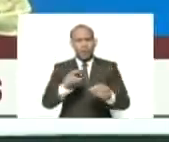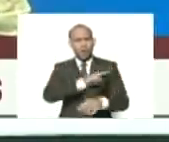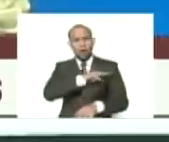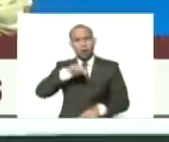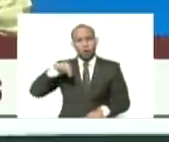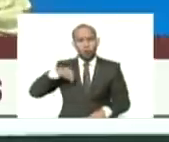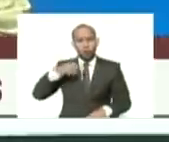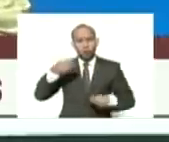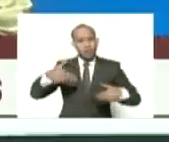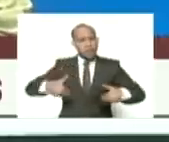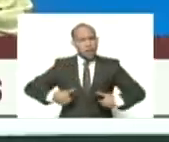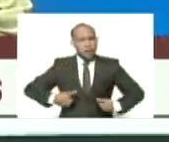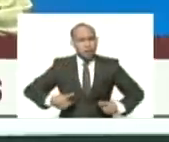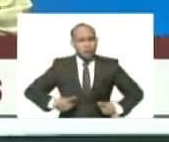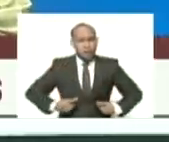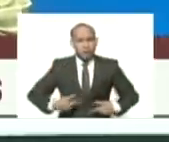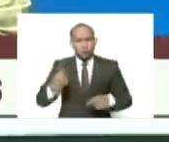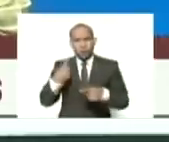pero hasta ahora